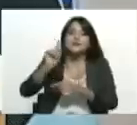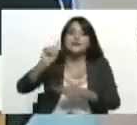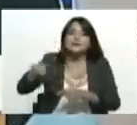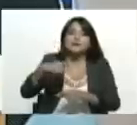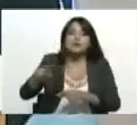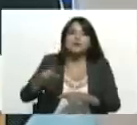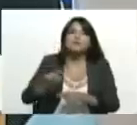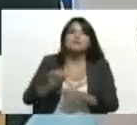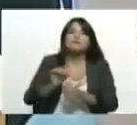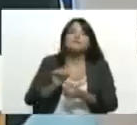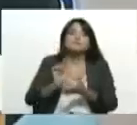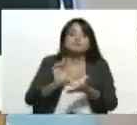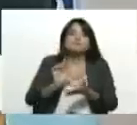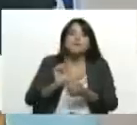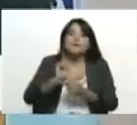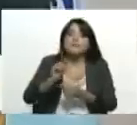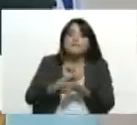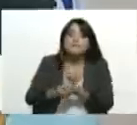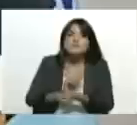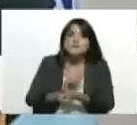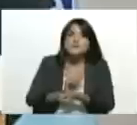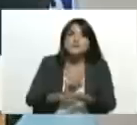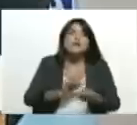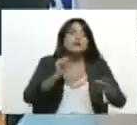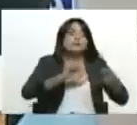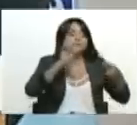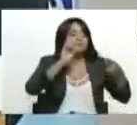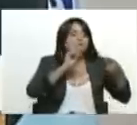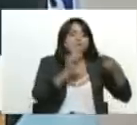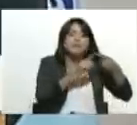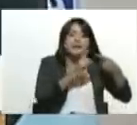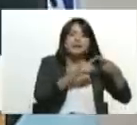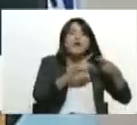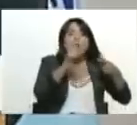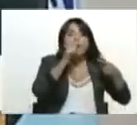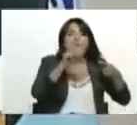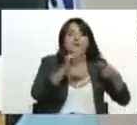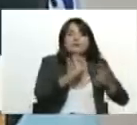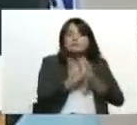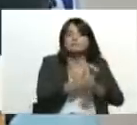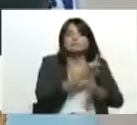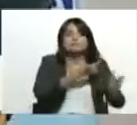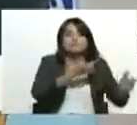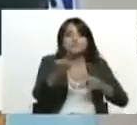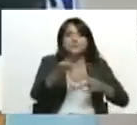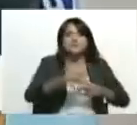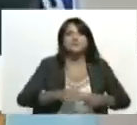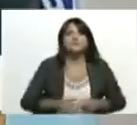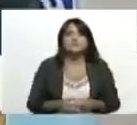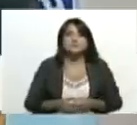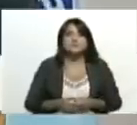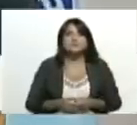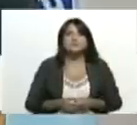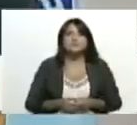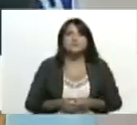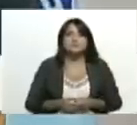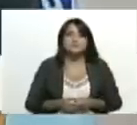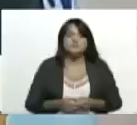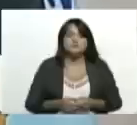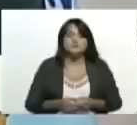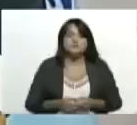cabeza ha sido imputado por su vinculación con Pedro Maldonado en ese sentido Pues